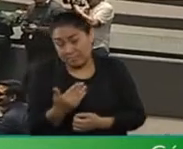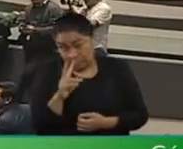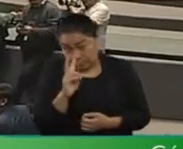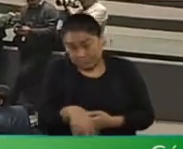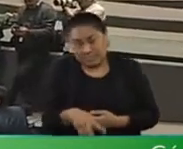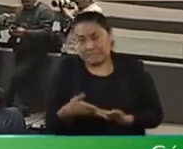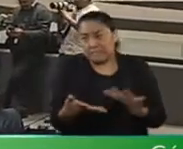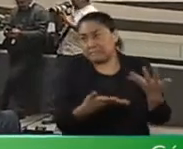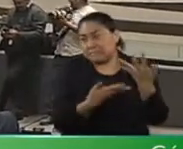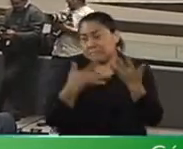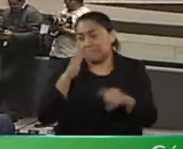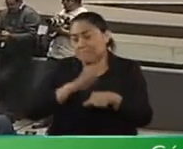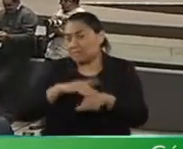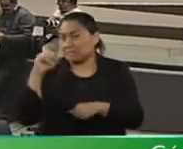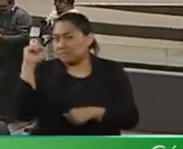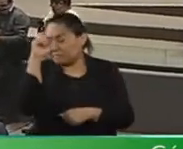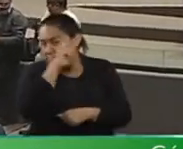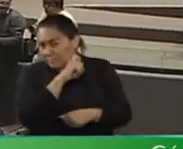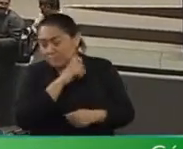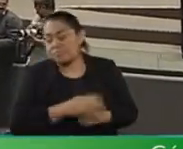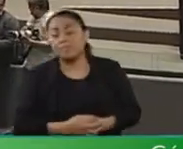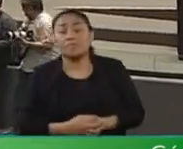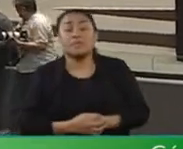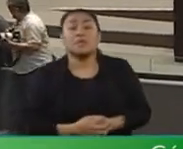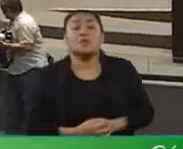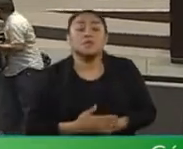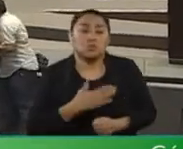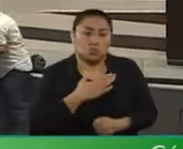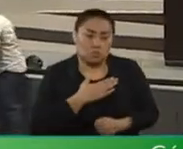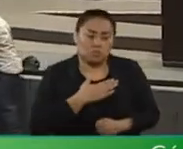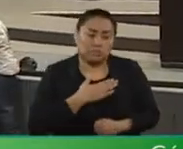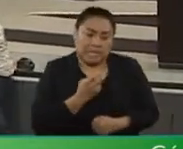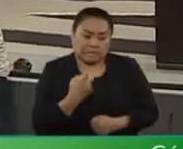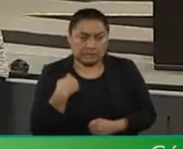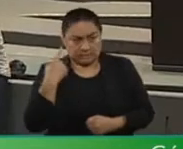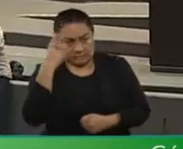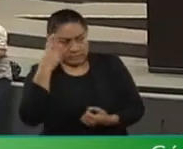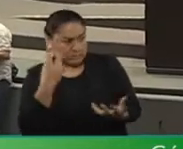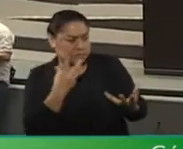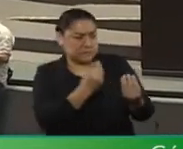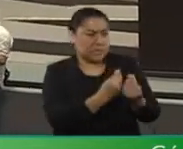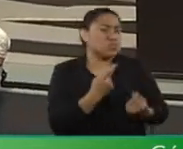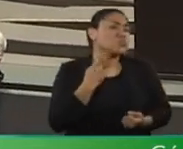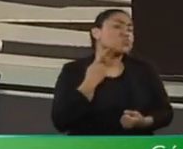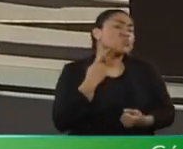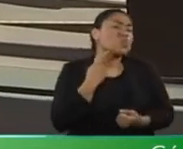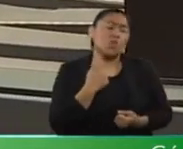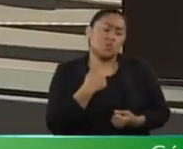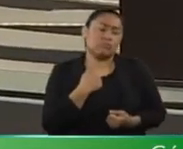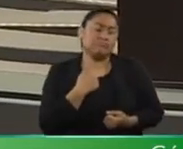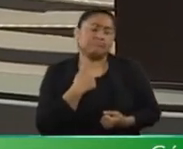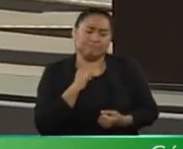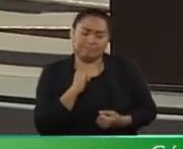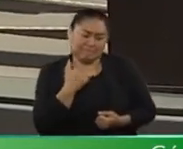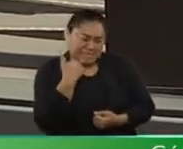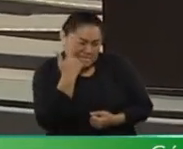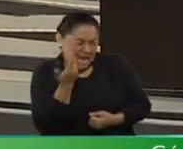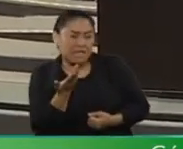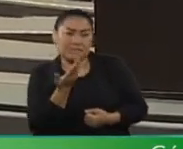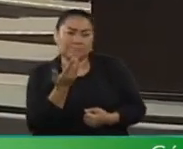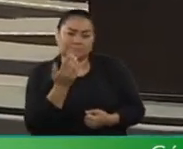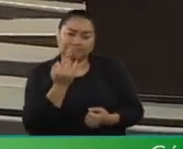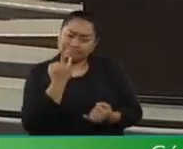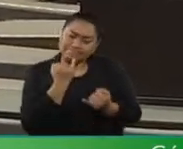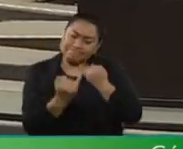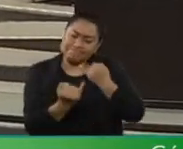todo en contra Yo por eso estoy en política para juár mela por este tipo de iniciativas que